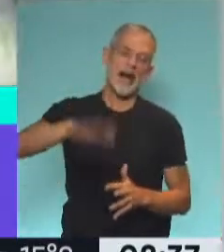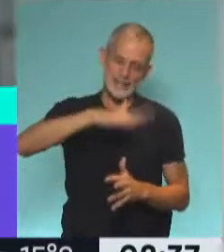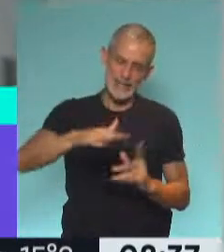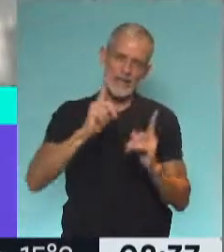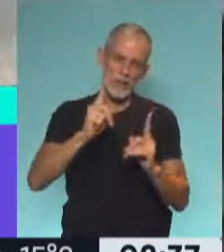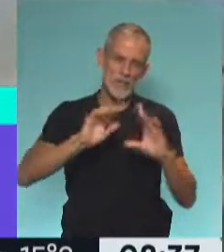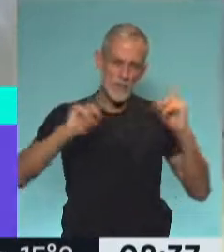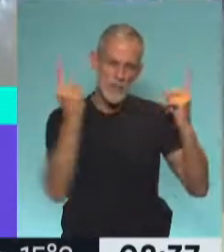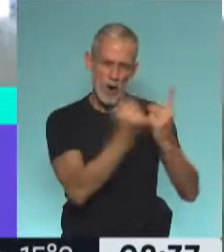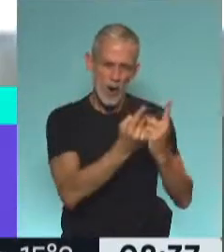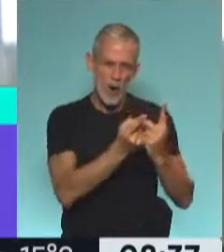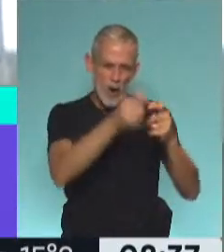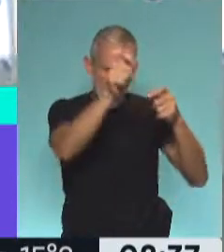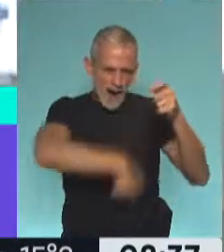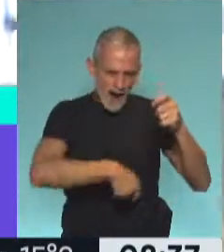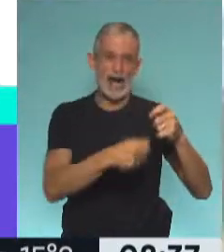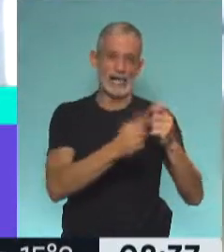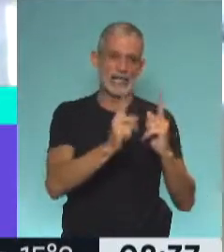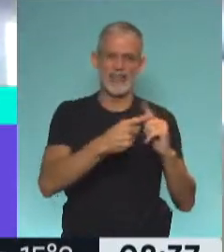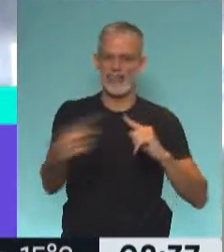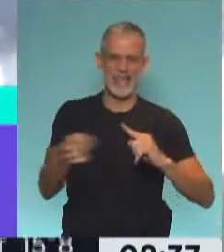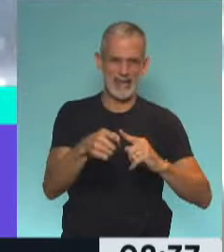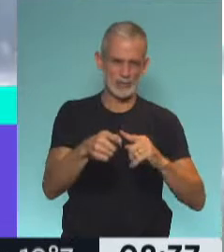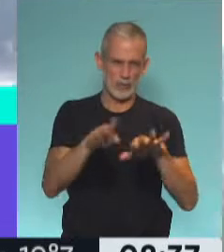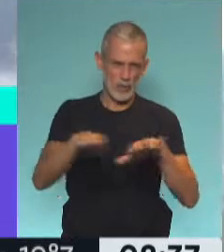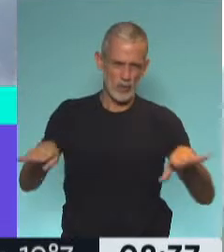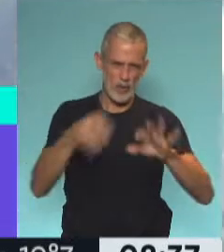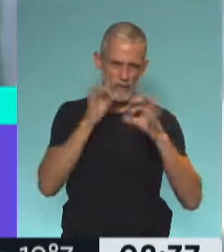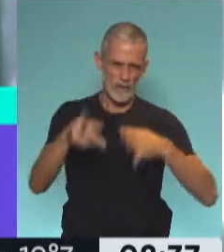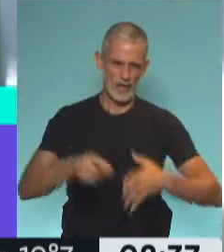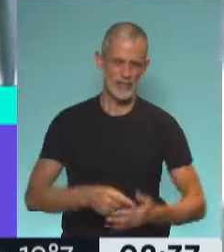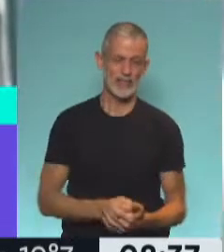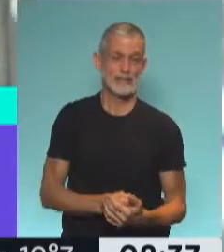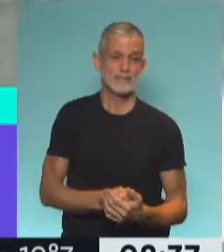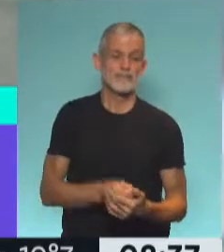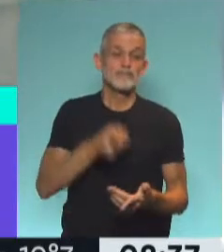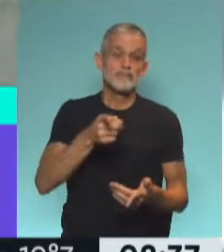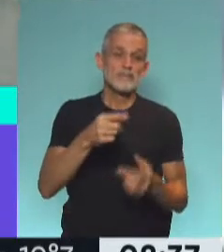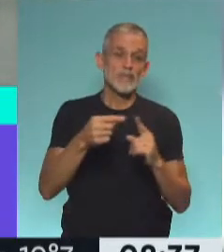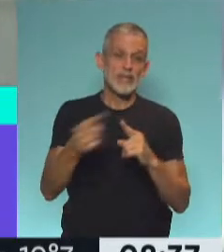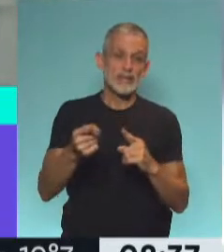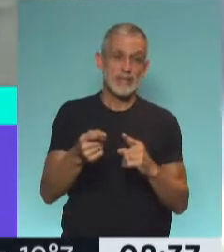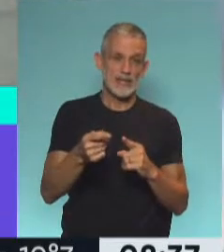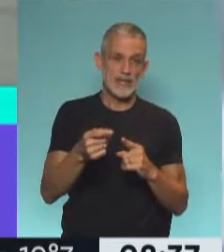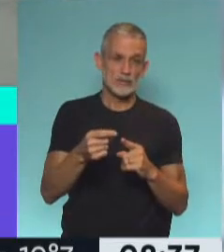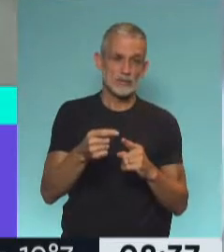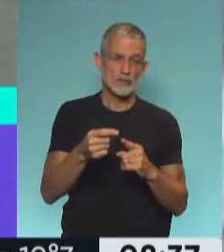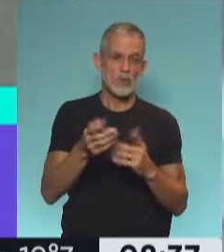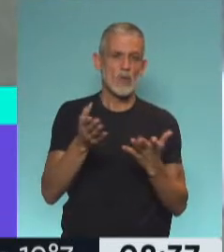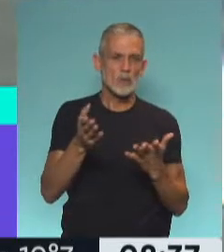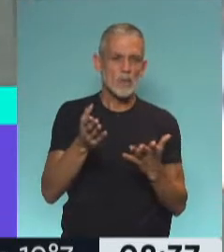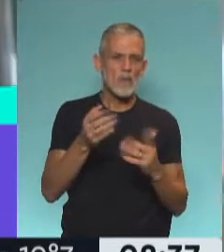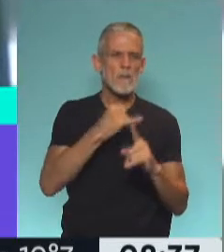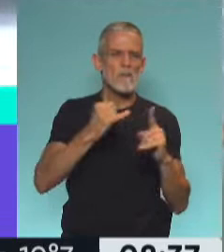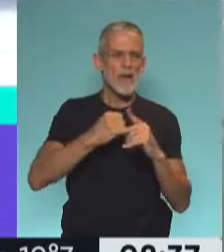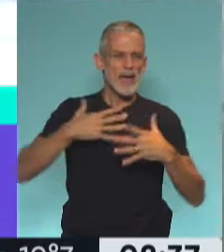¿no? Claro. Directamente de la faena viene directamente a estos mostradores que son los primeros. Claro, esto directamente viene, acá generalmente recibimos las medias